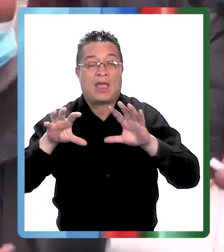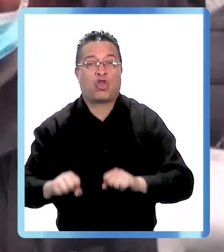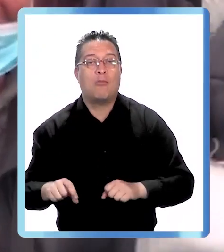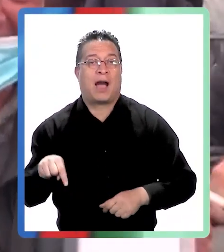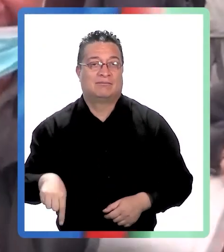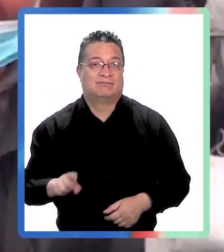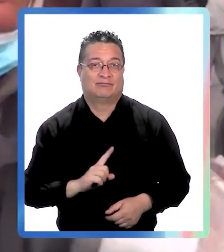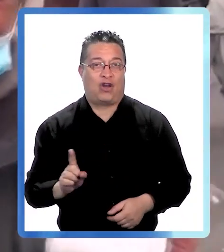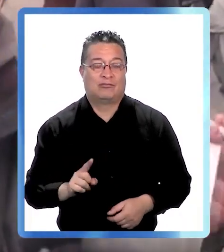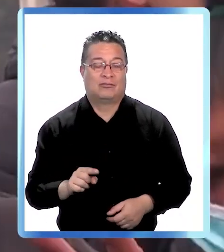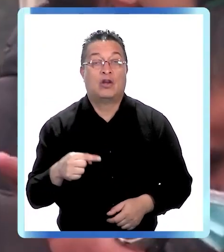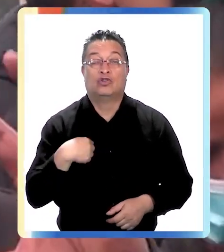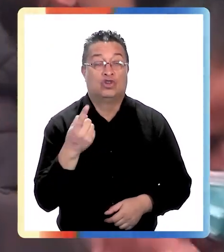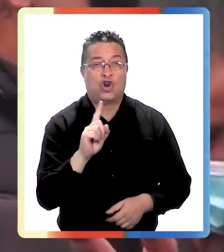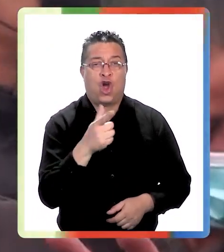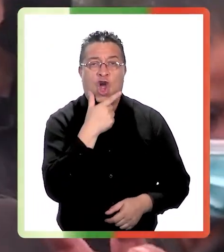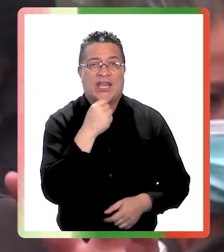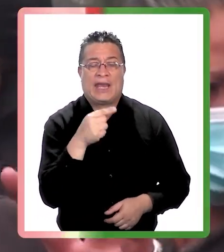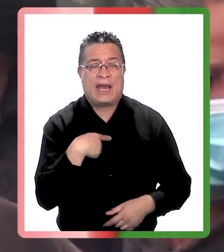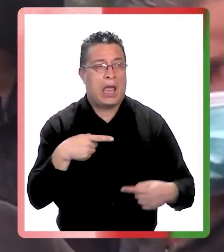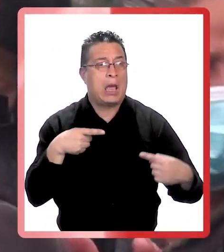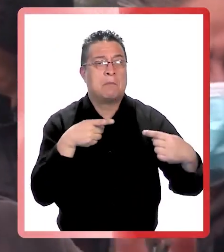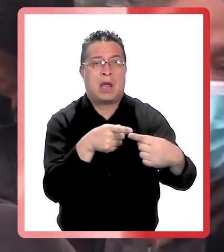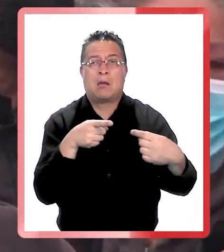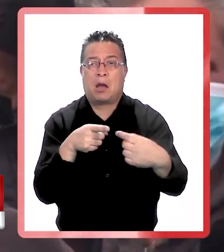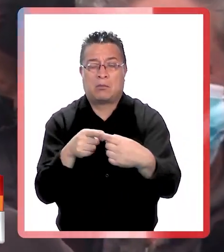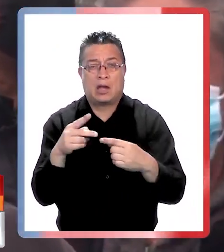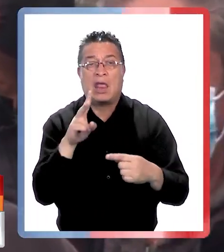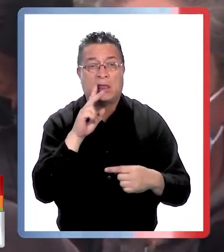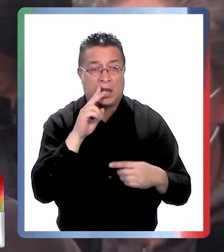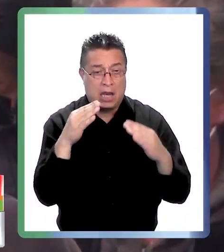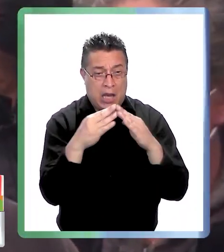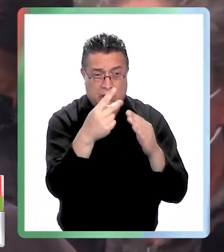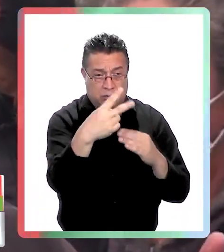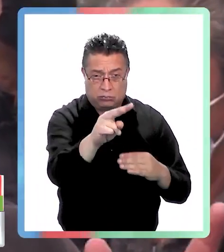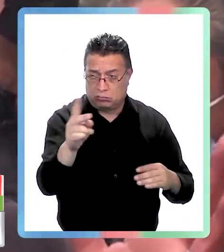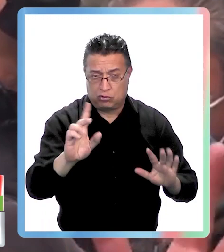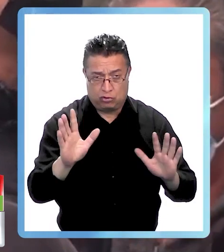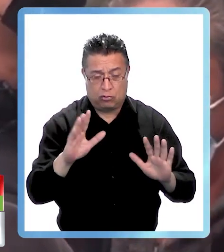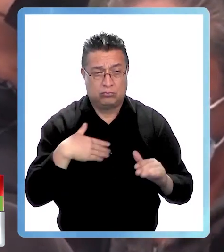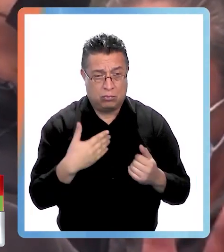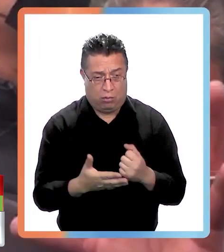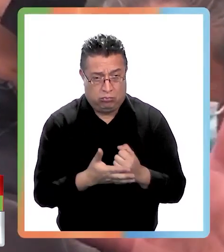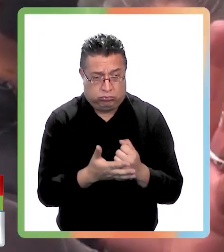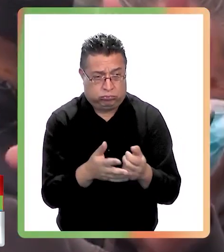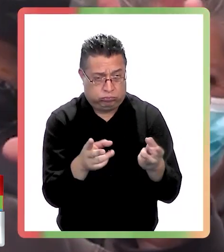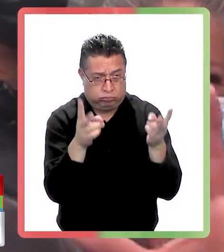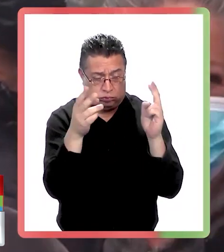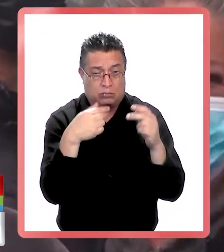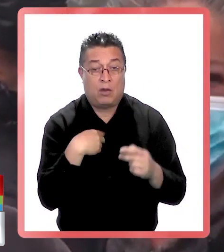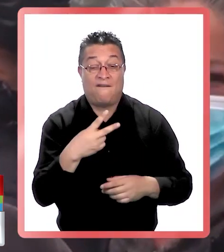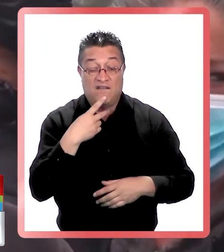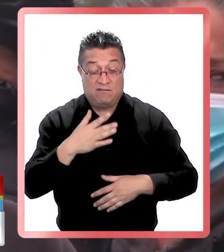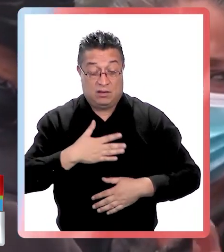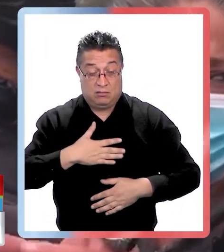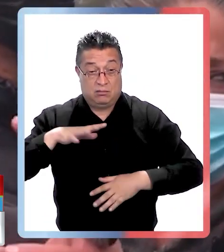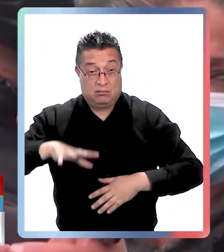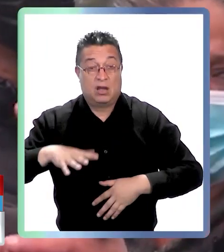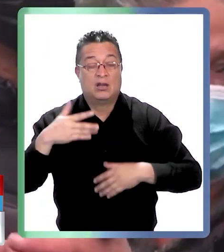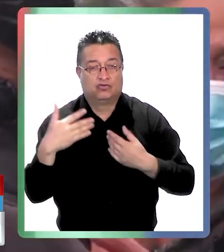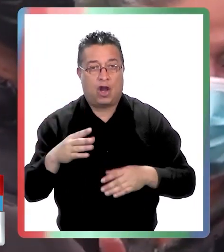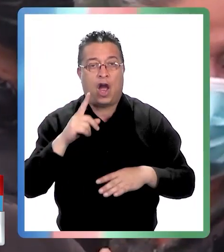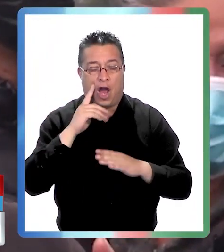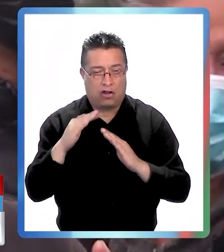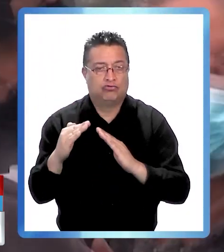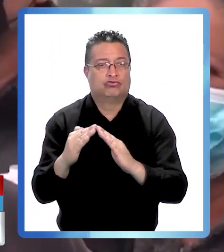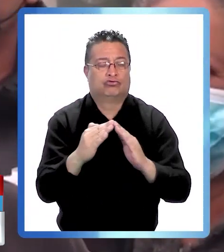tomas. Nosotros no queremos pelear con la gente que ya tiene su vivienda. Nosotros queremos hacer un aporte. Nosotros donde estamos viviendo ya hemos